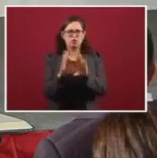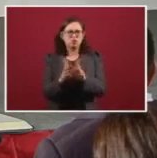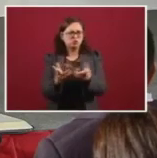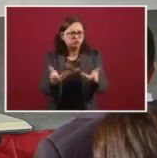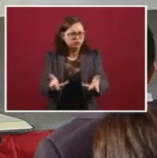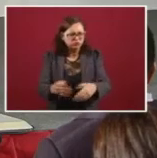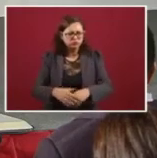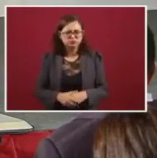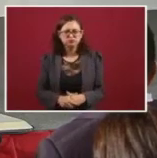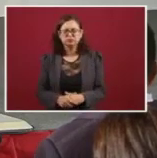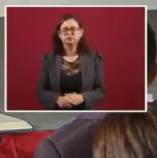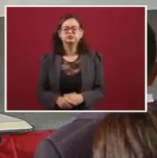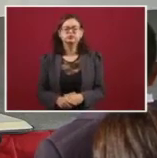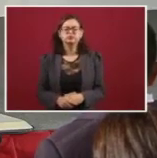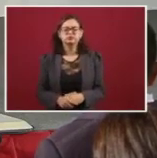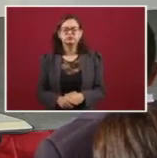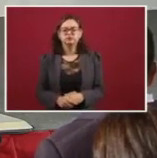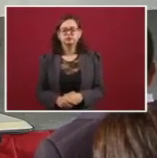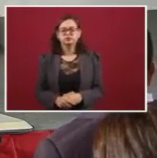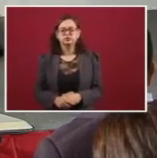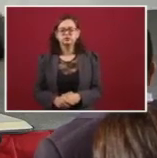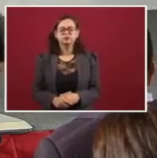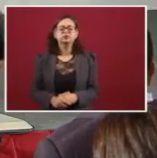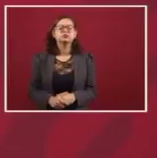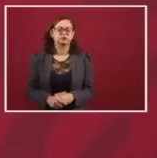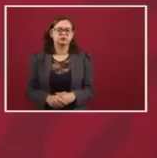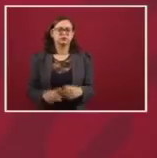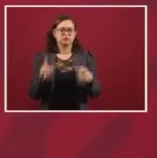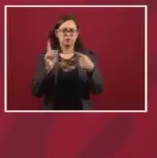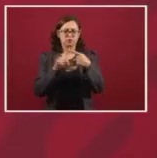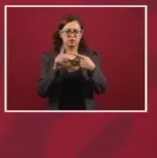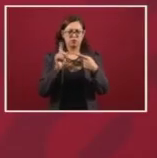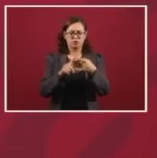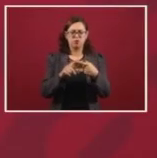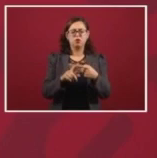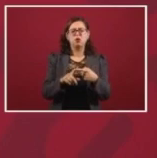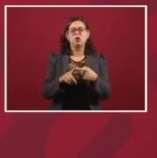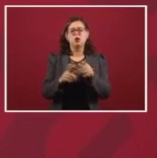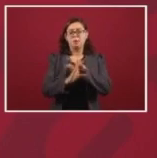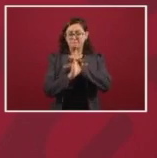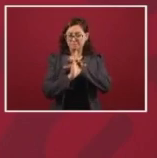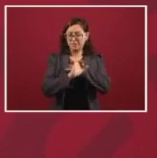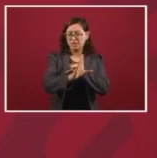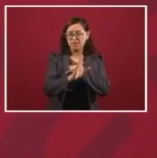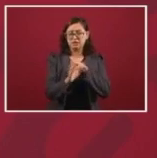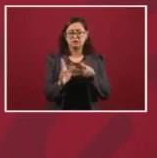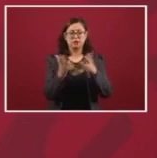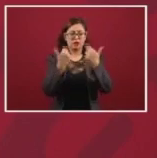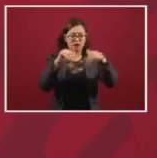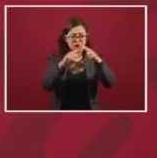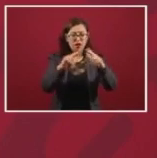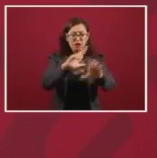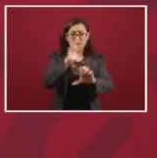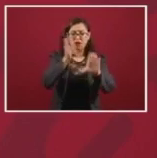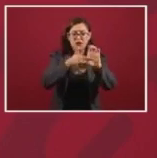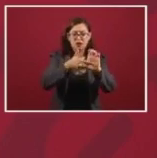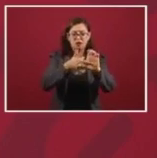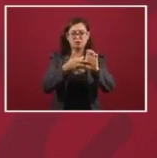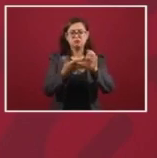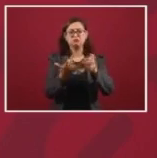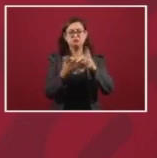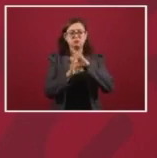Bueno, hay recursos suficientes para albergues, y la atención